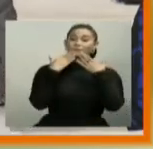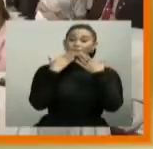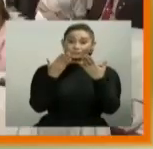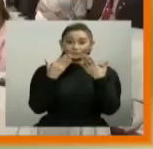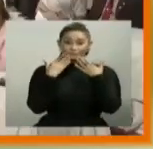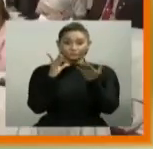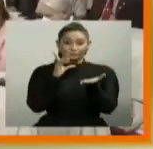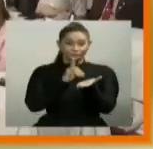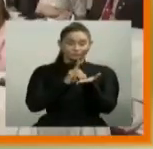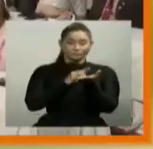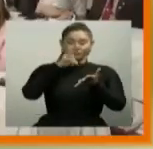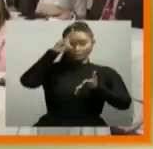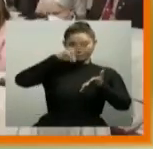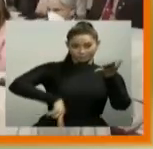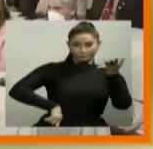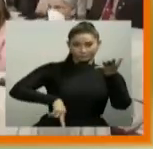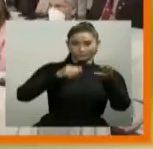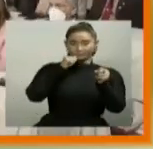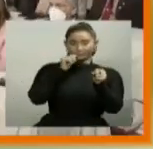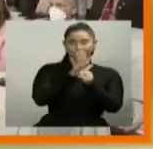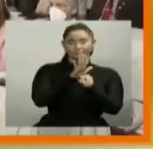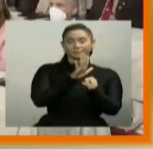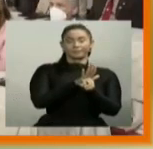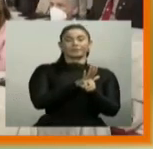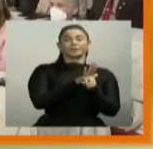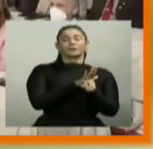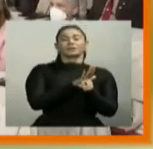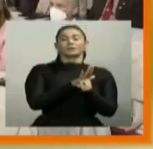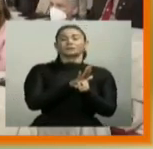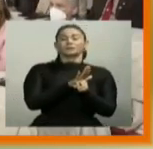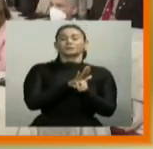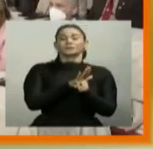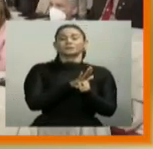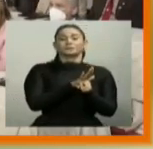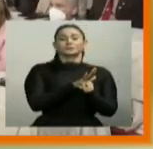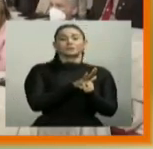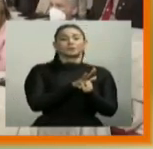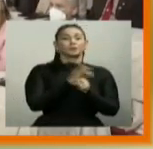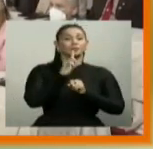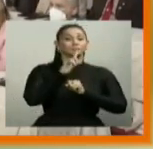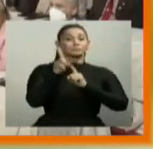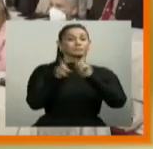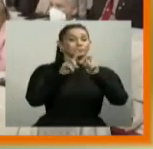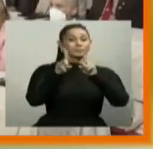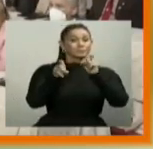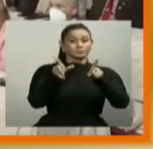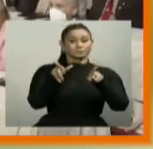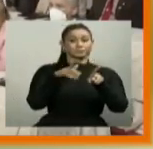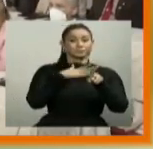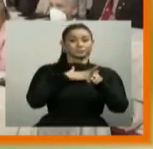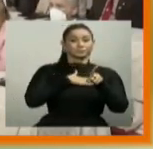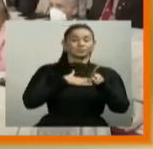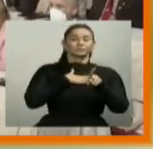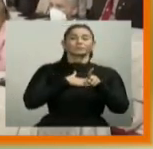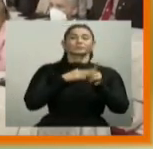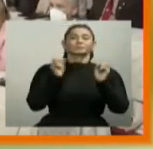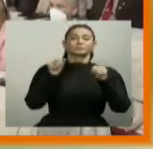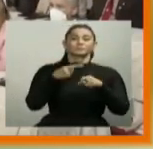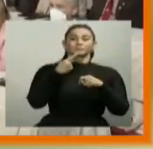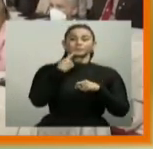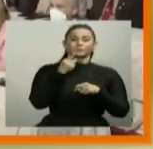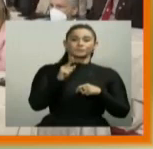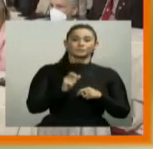estaba la plana mayor de la medicina. Yo dije, bueno, pero algo bueno van a decir. Y ahí fue que me preocupé. Admito que